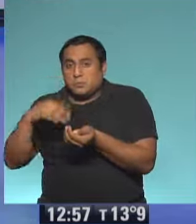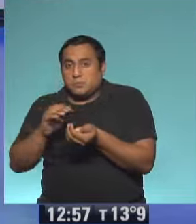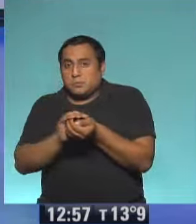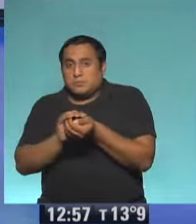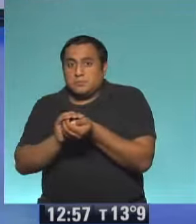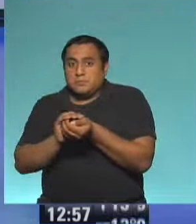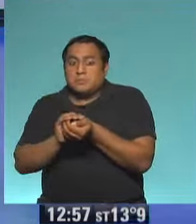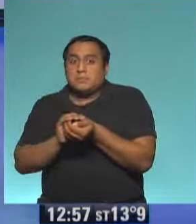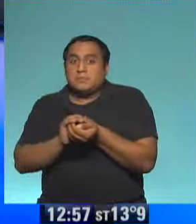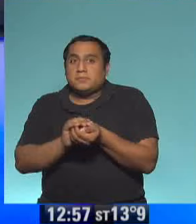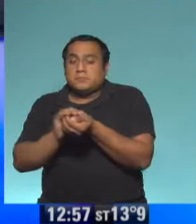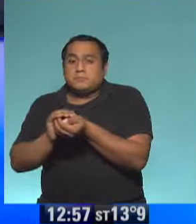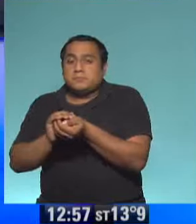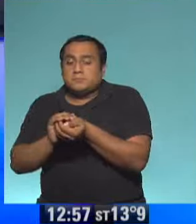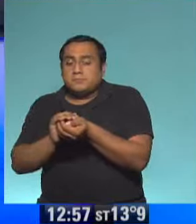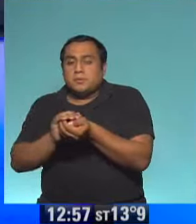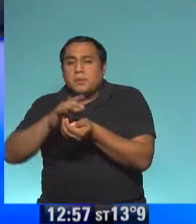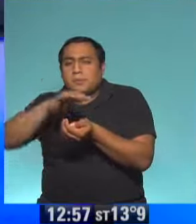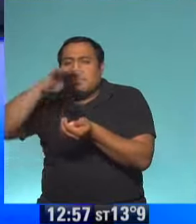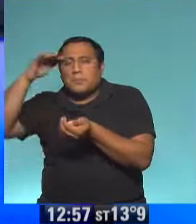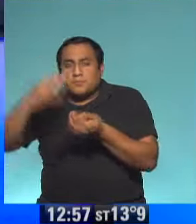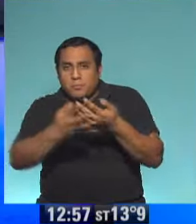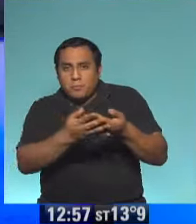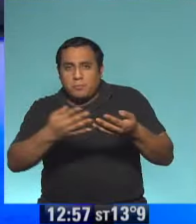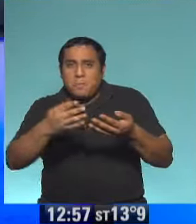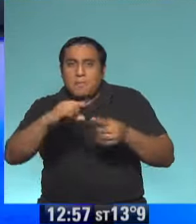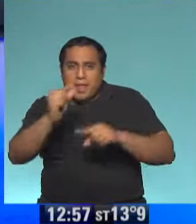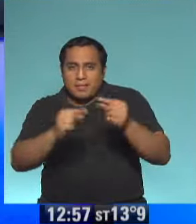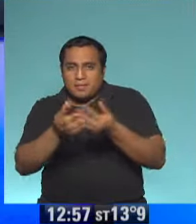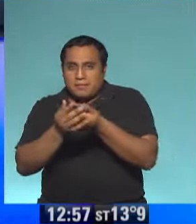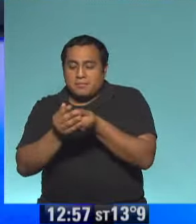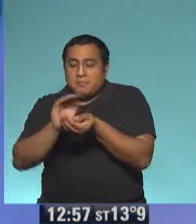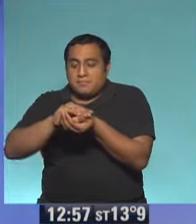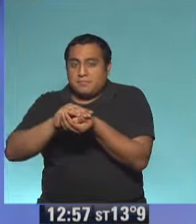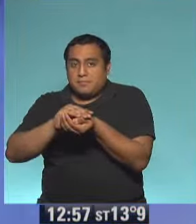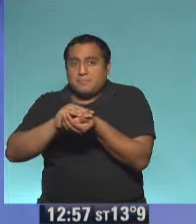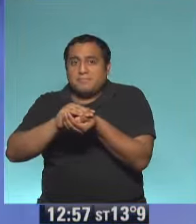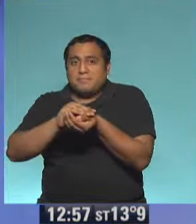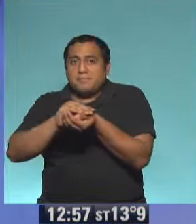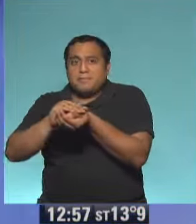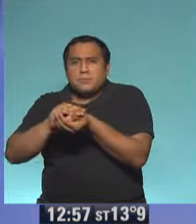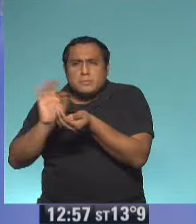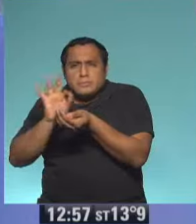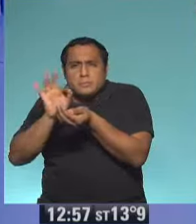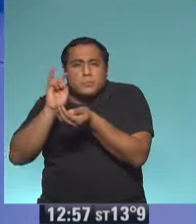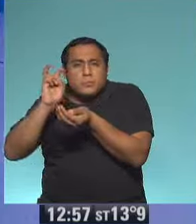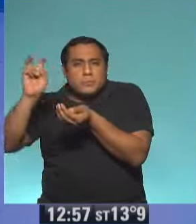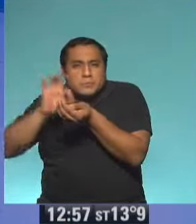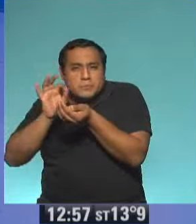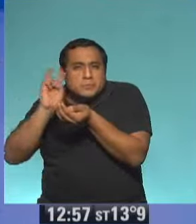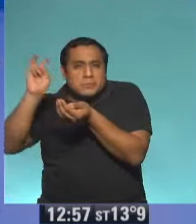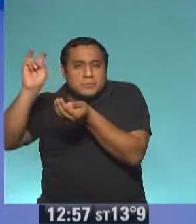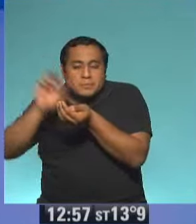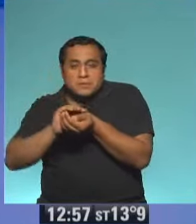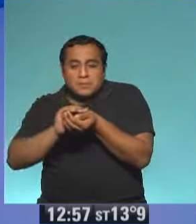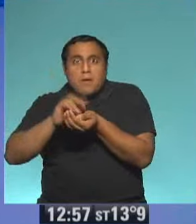dice acá, de humo de poleo. Claro, traía el pañuelo cerrado y se escuchaba del animalito vivo que traía